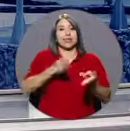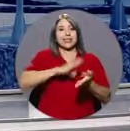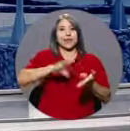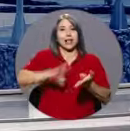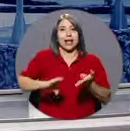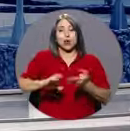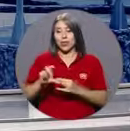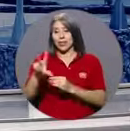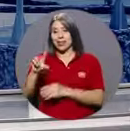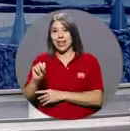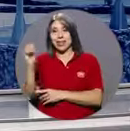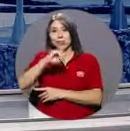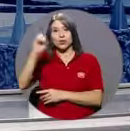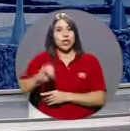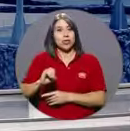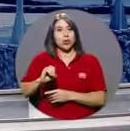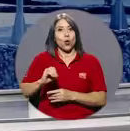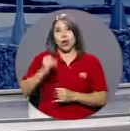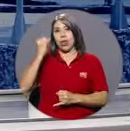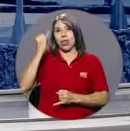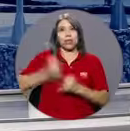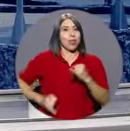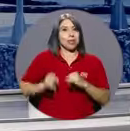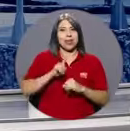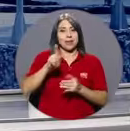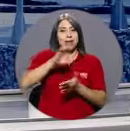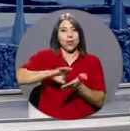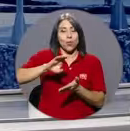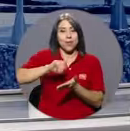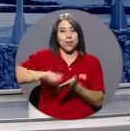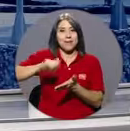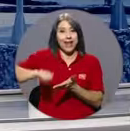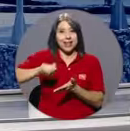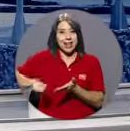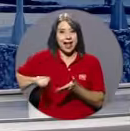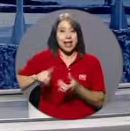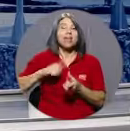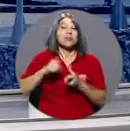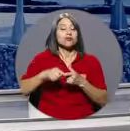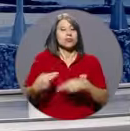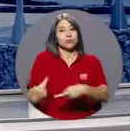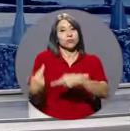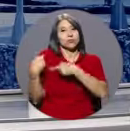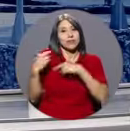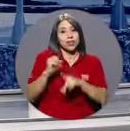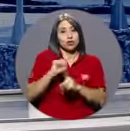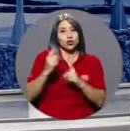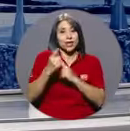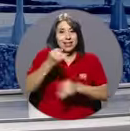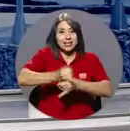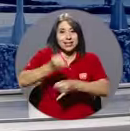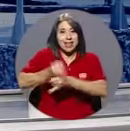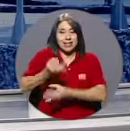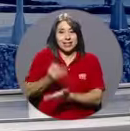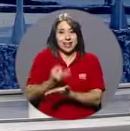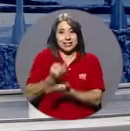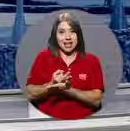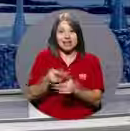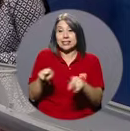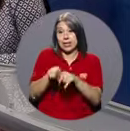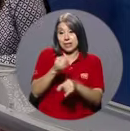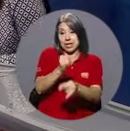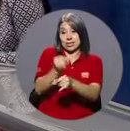que no ha terminado primaria, etcétera. Yo creo que es difícil. Entonces, parte de la responsabilidad social también que tendrían las entidades financieras y el